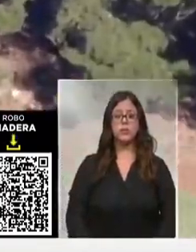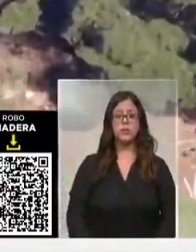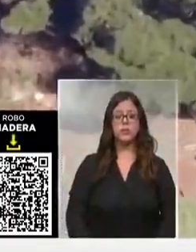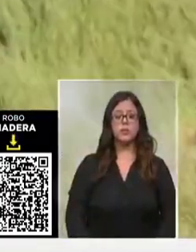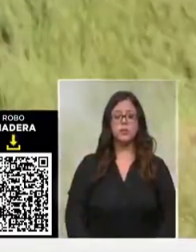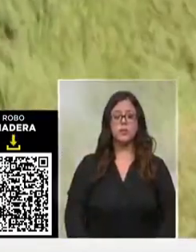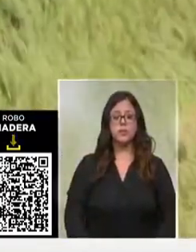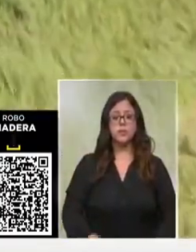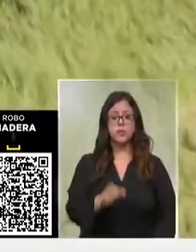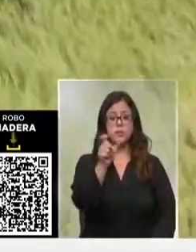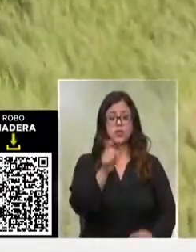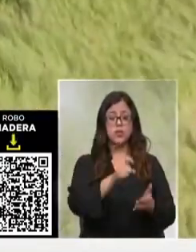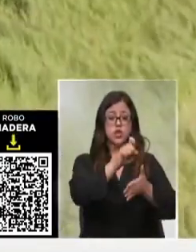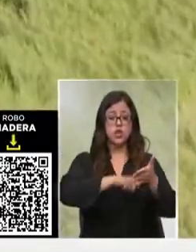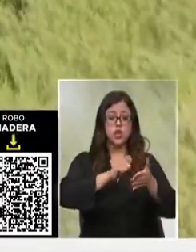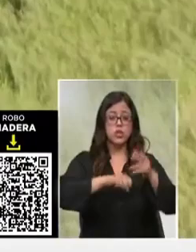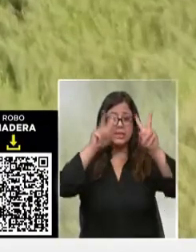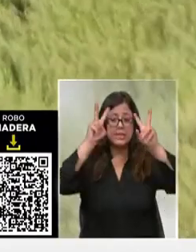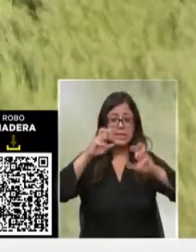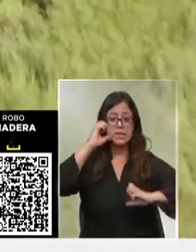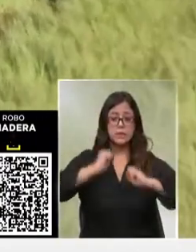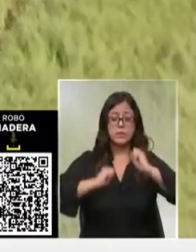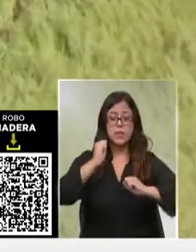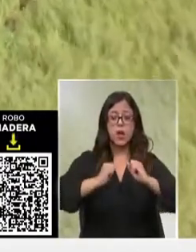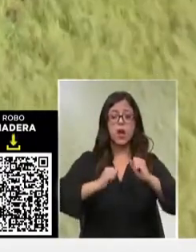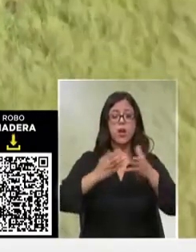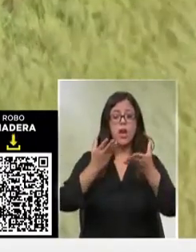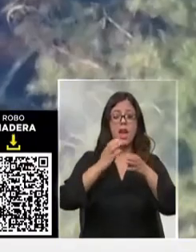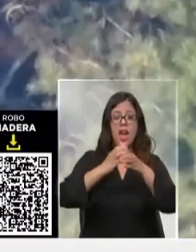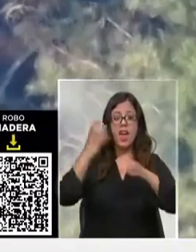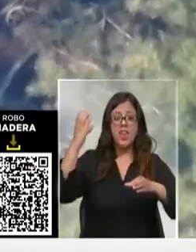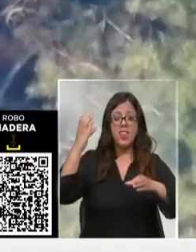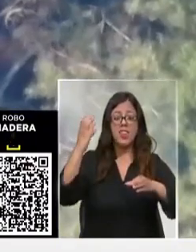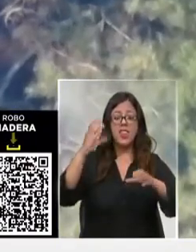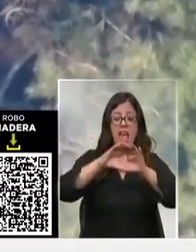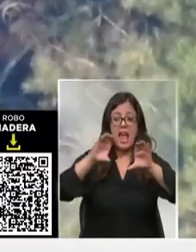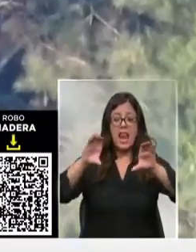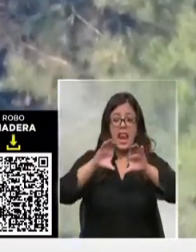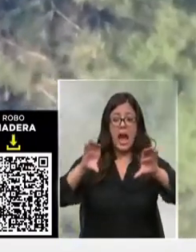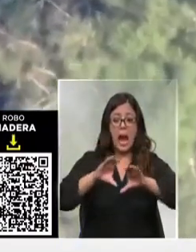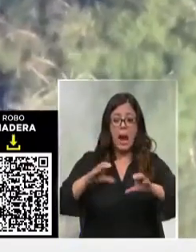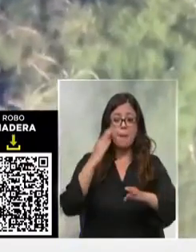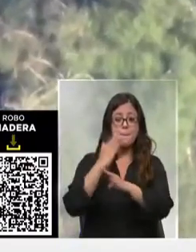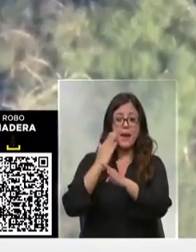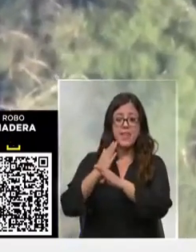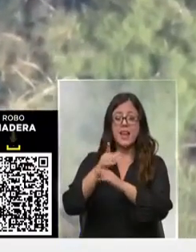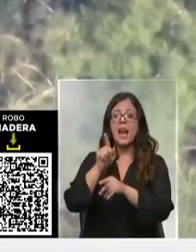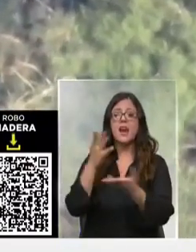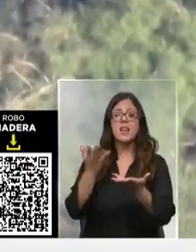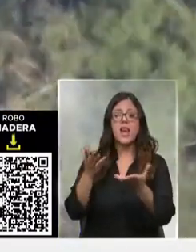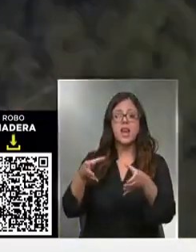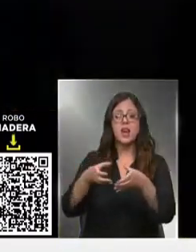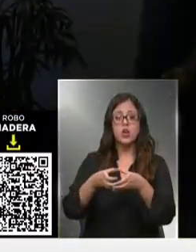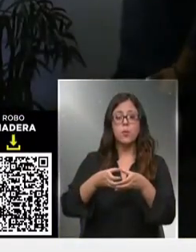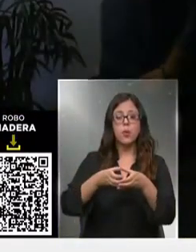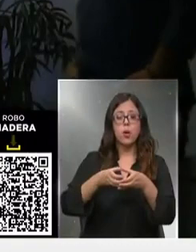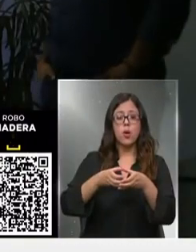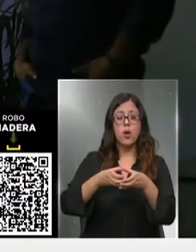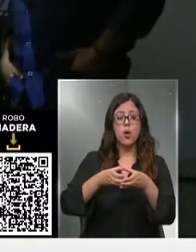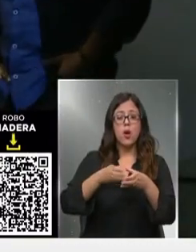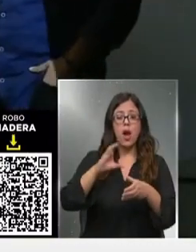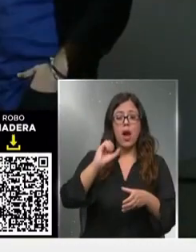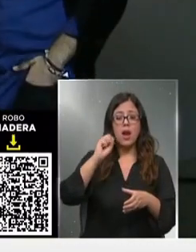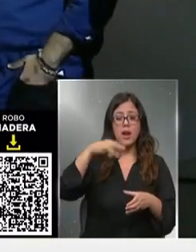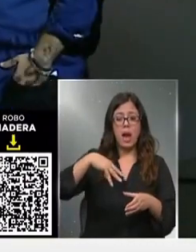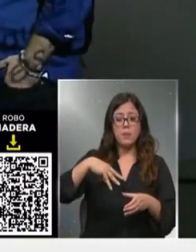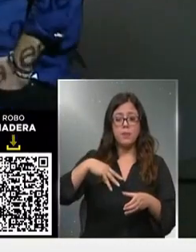El socio de estos pseudos empresarios de la madera habría sido nada menos que la coordinadora Arauco Malleco de